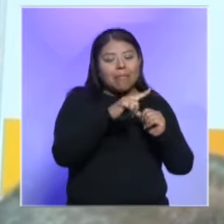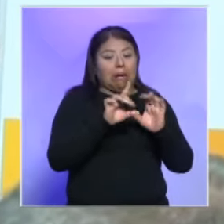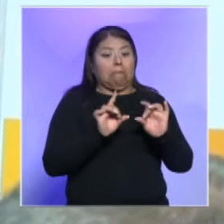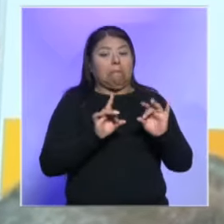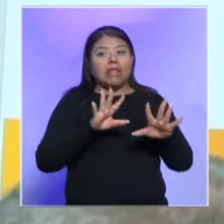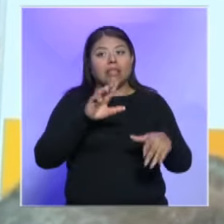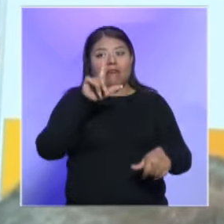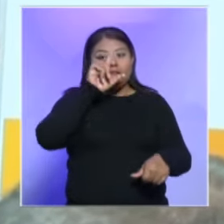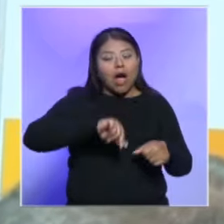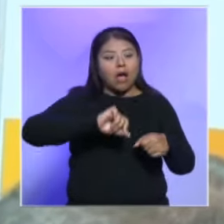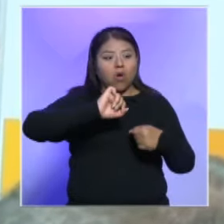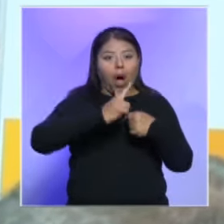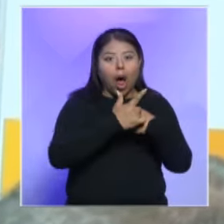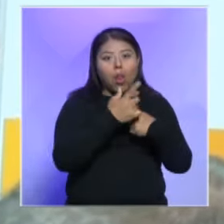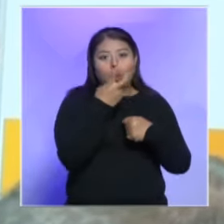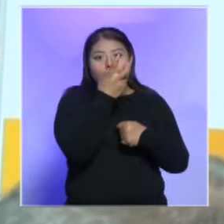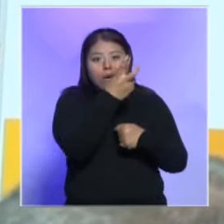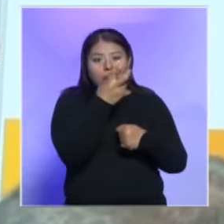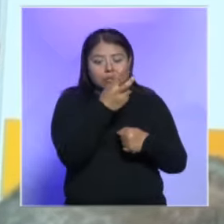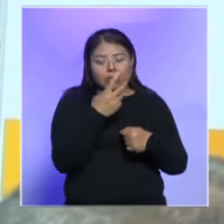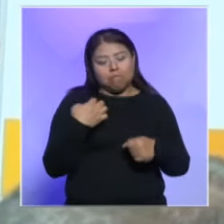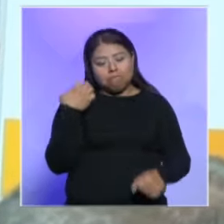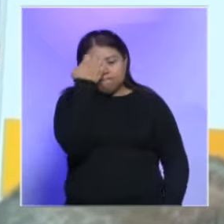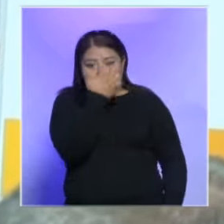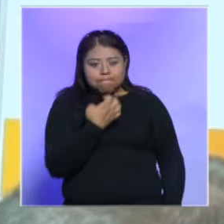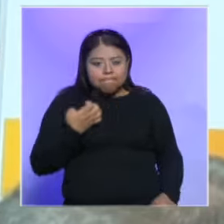alguna falta relacionada con sus recursos, por ejemplo.